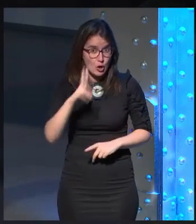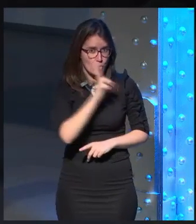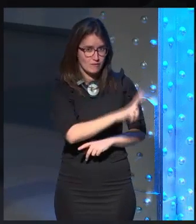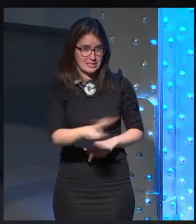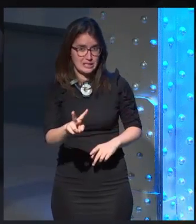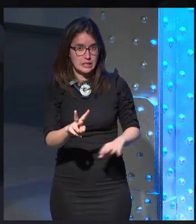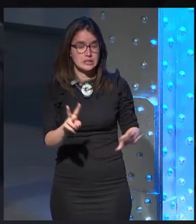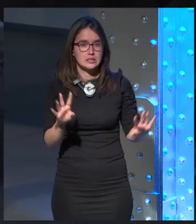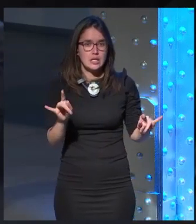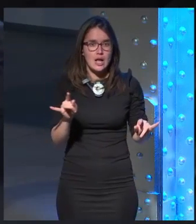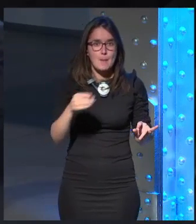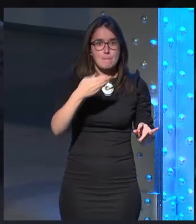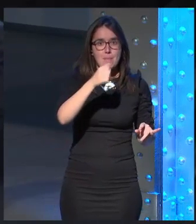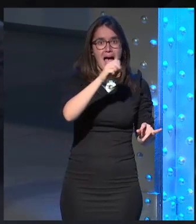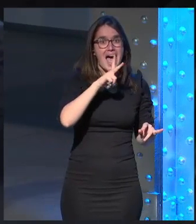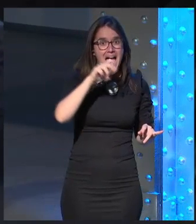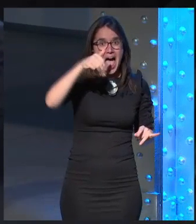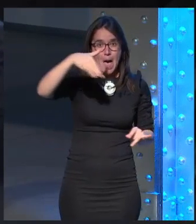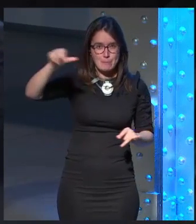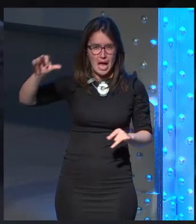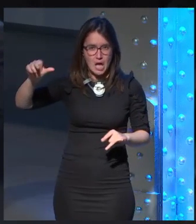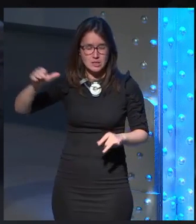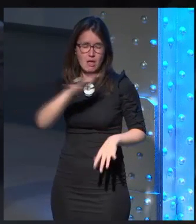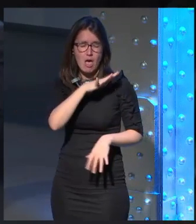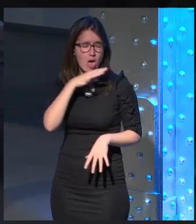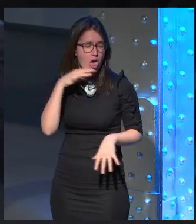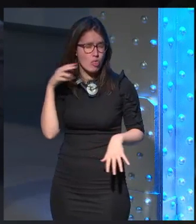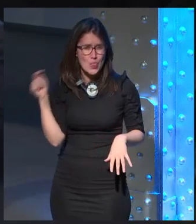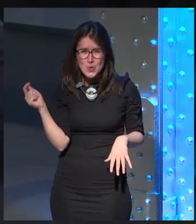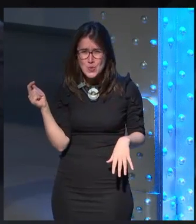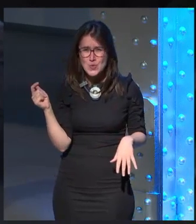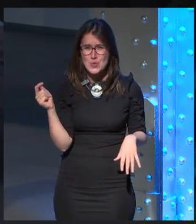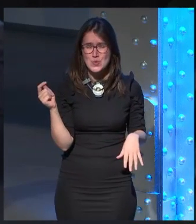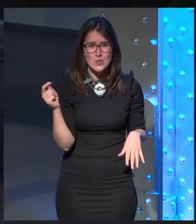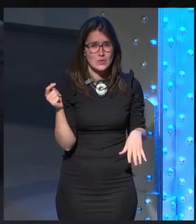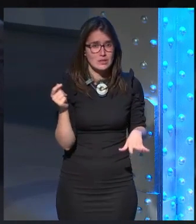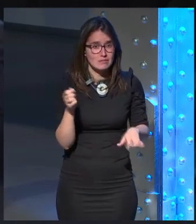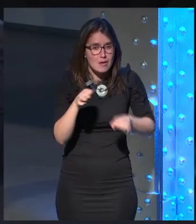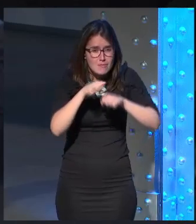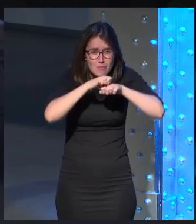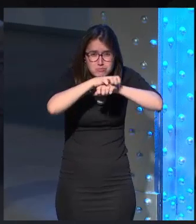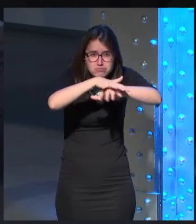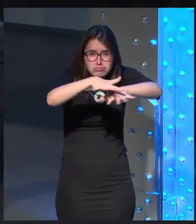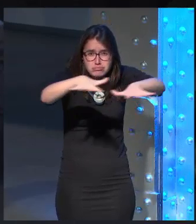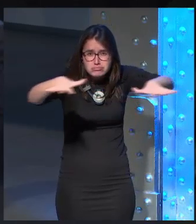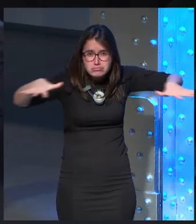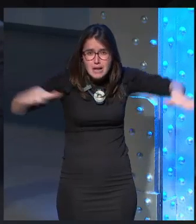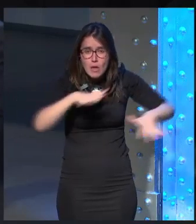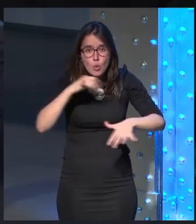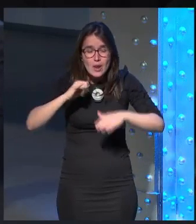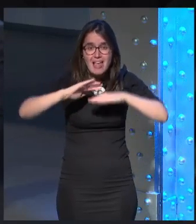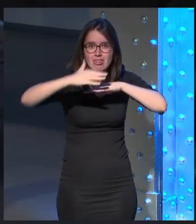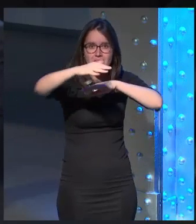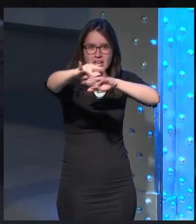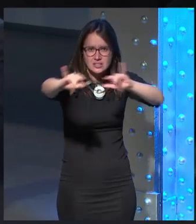refieres? Pues las Bahamas es tan azul y tan extendido. Es uno de mis favoritos. El desierto,